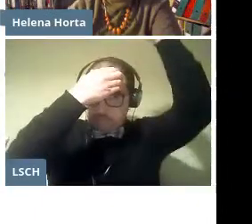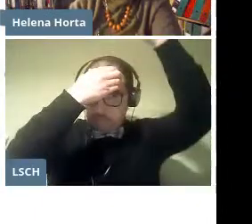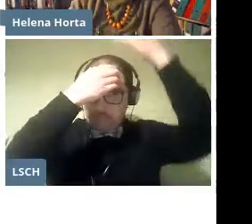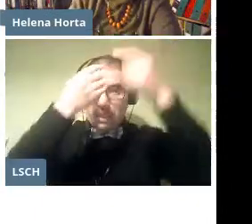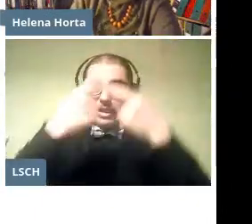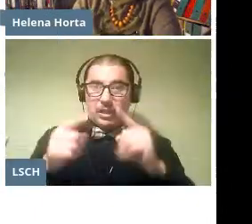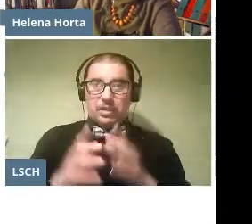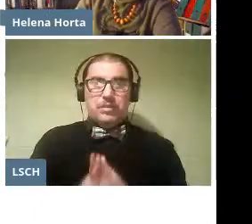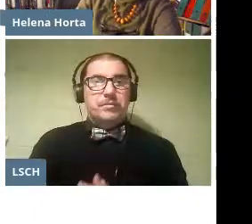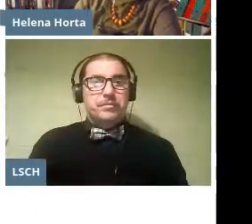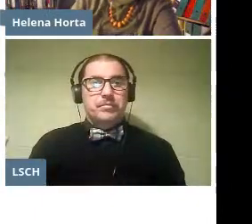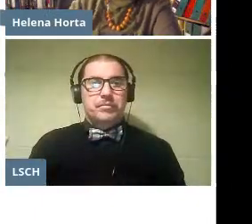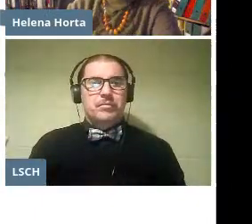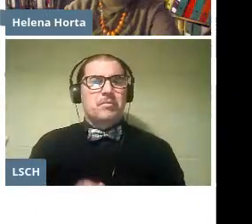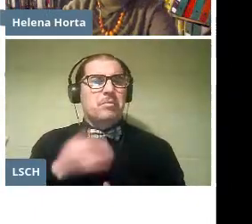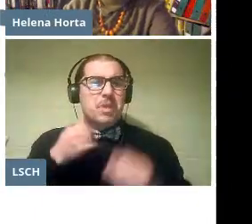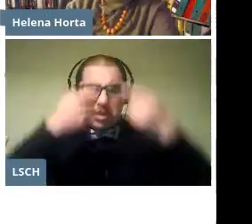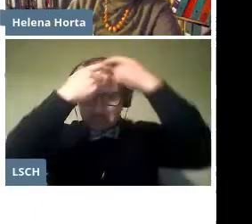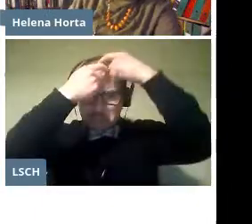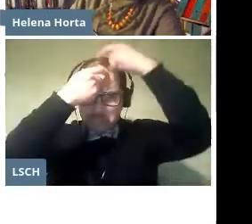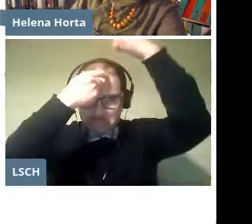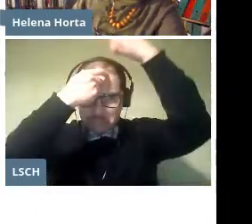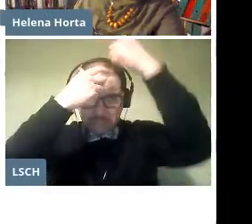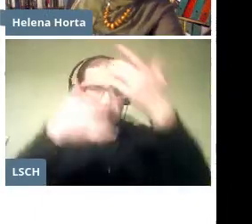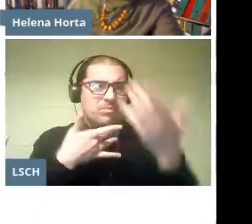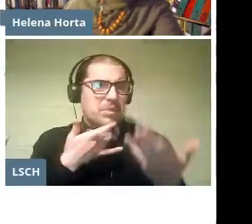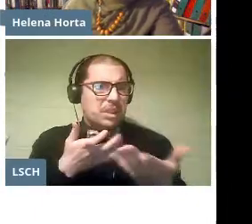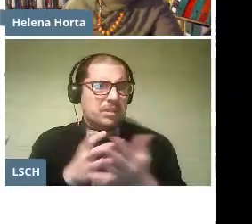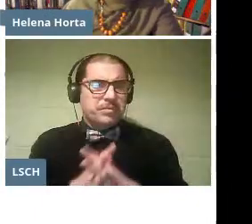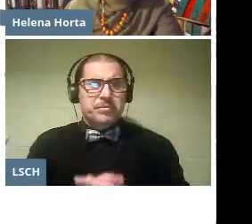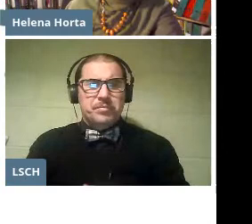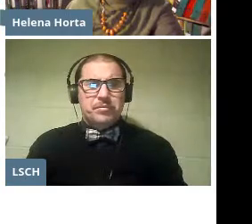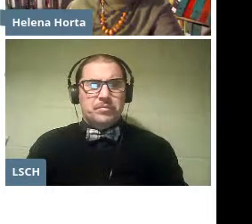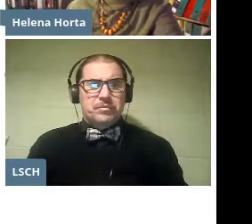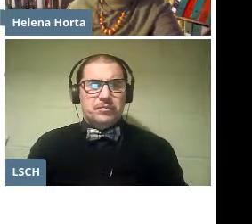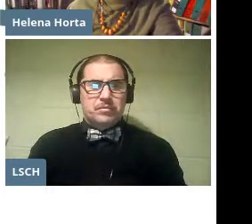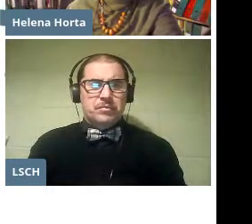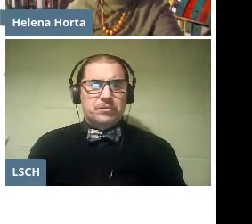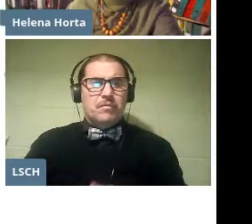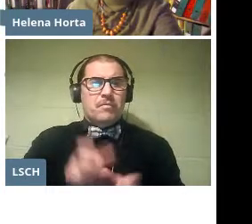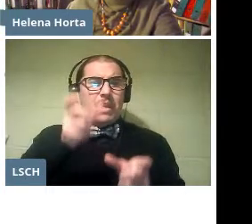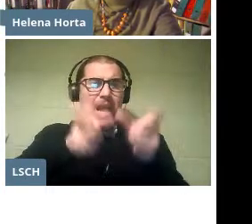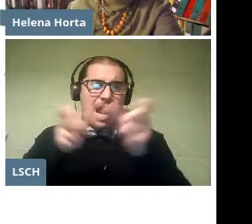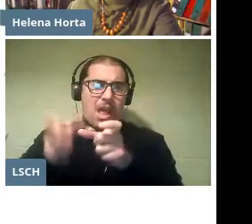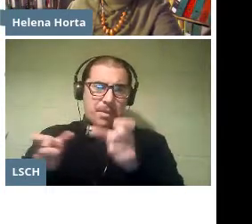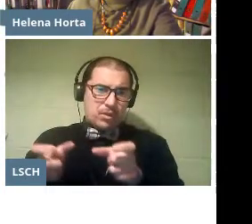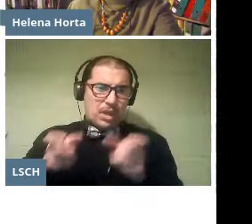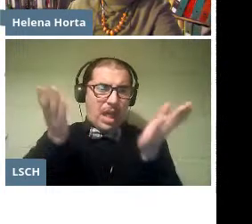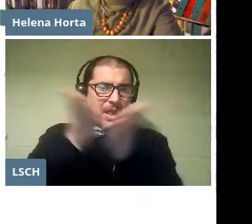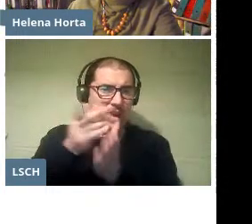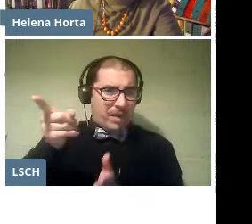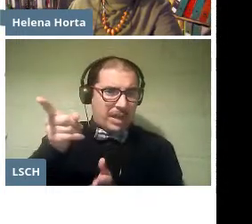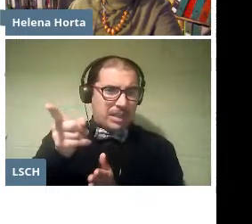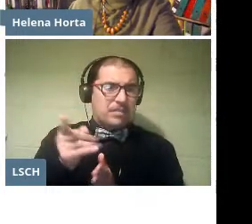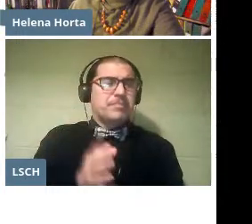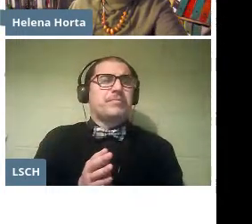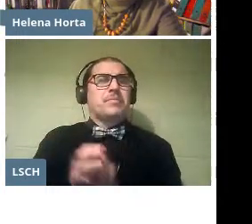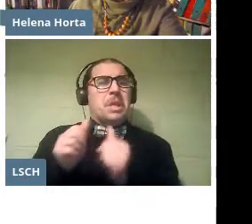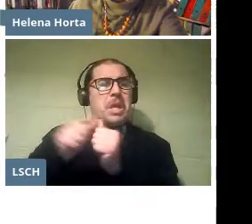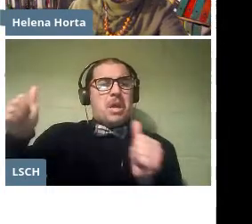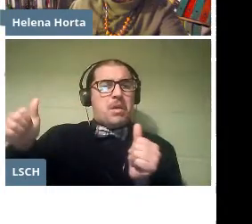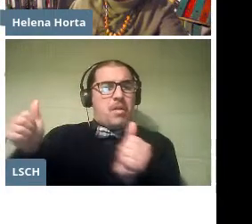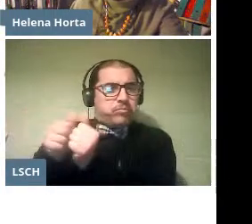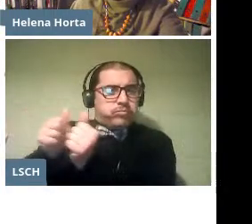favor. ¿Y por qué diferían en el uso del tocado? Porque la población de los valles interiores, del